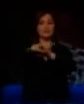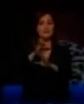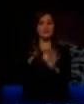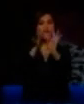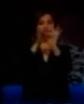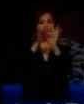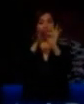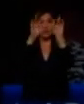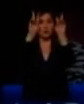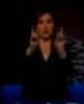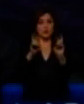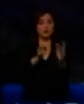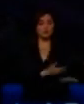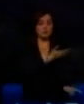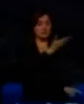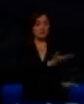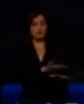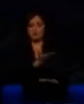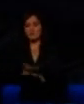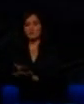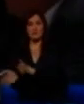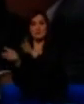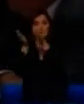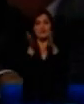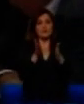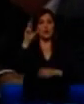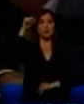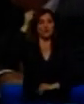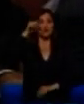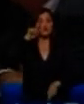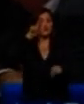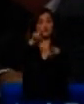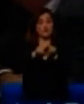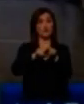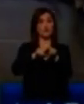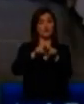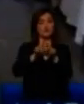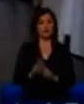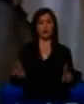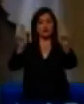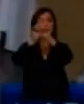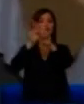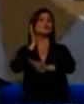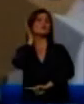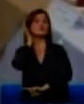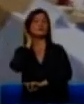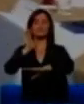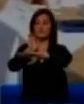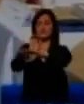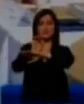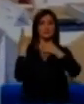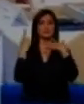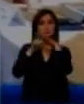recibió propuestas para su plan de gobierno. Más temprano, Moreno suscribió un acuerdo con ONU Mujeres Ecuador en favor de la